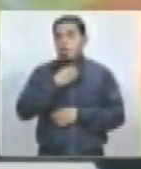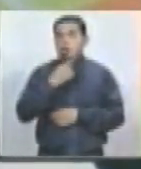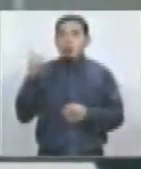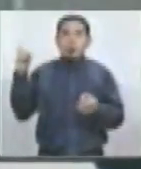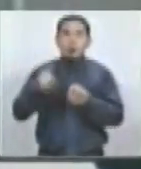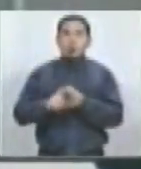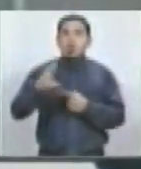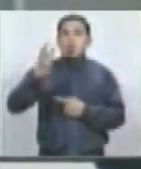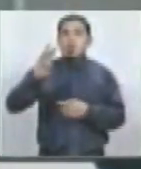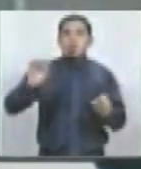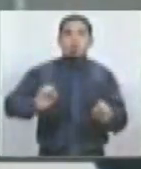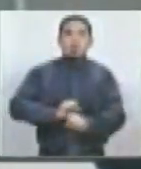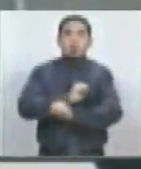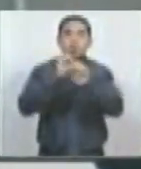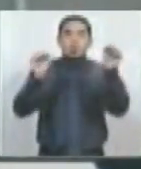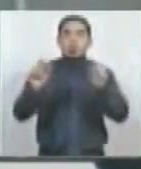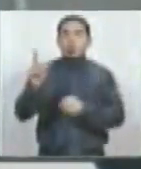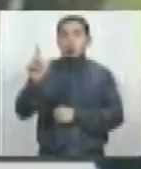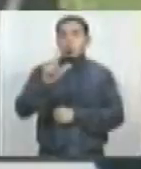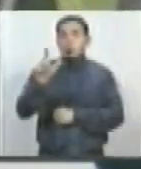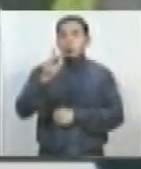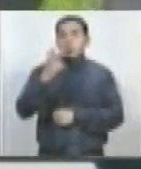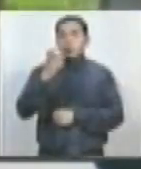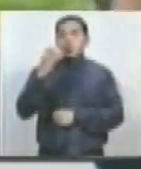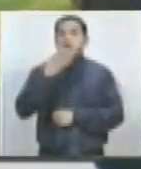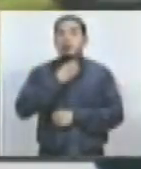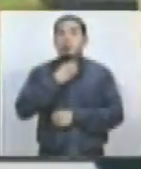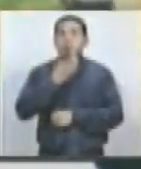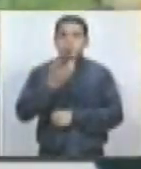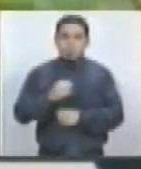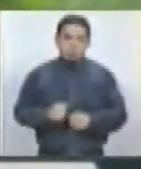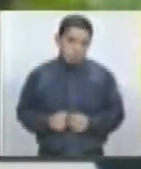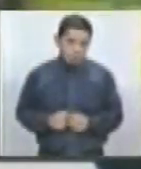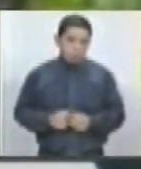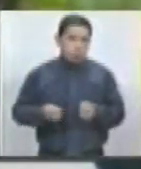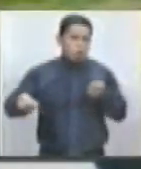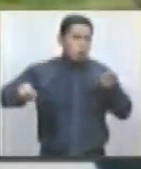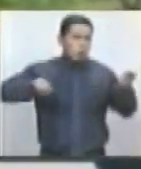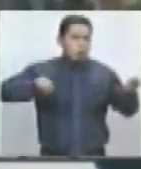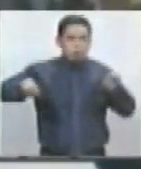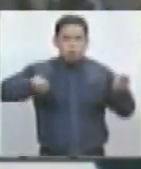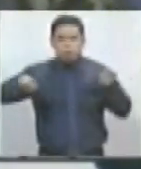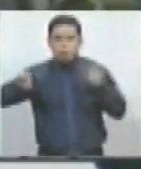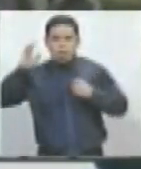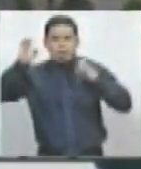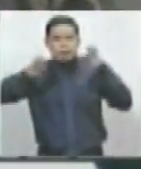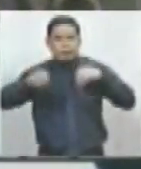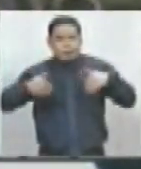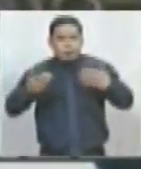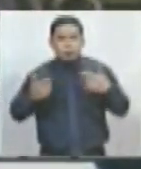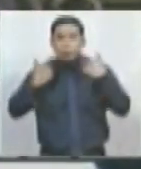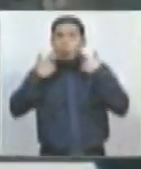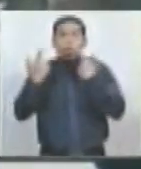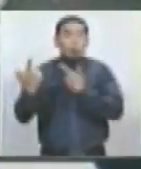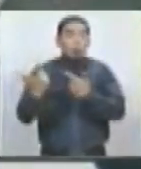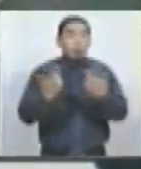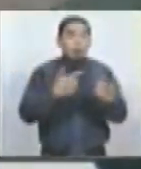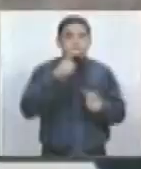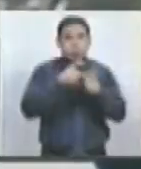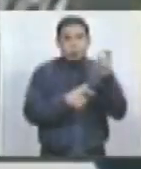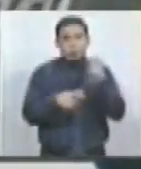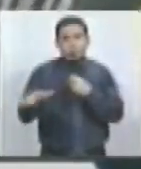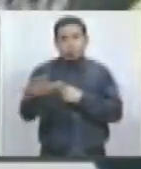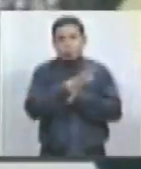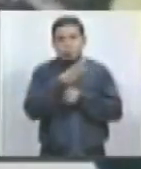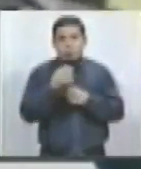6 horas de este lunes 13 de agosto. Este operativo emprende acciones y estrategias para precautelar la seguridad ciudadana